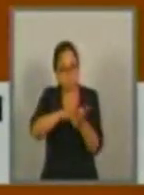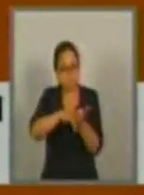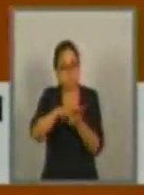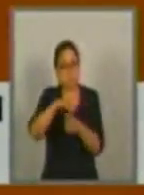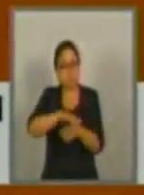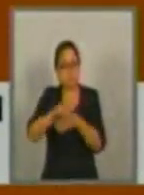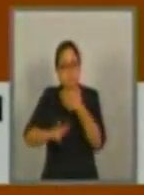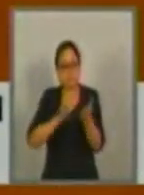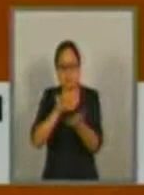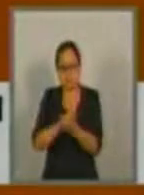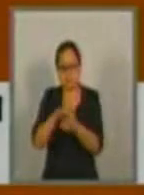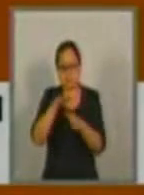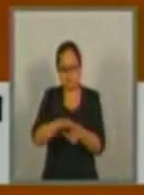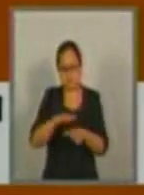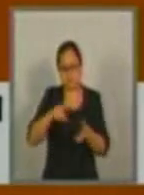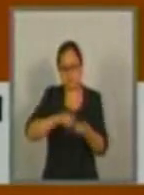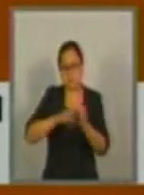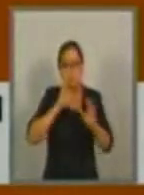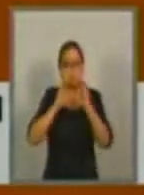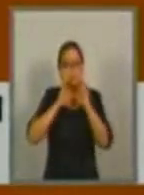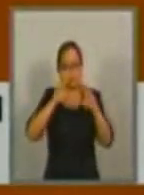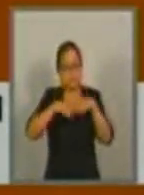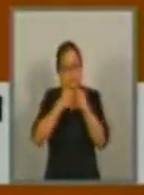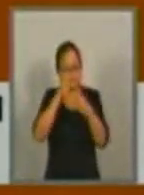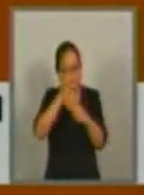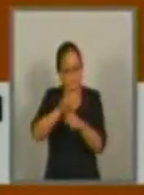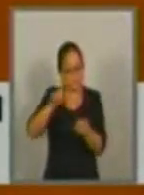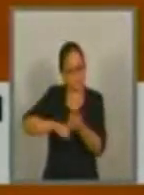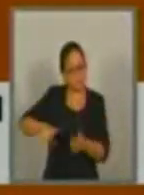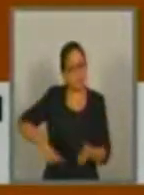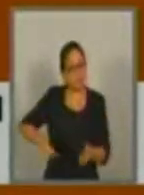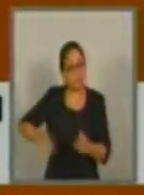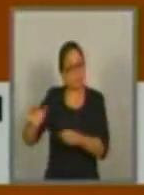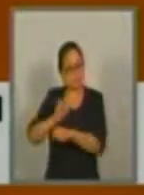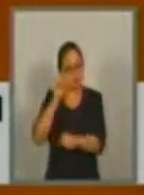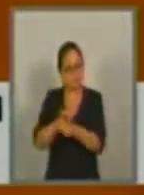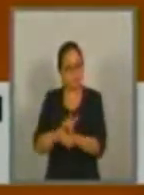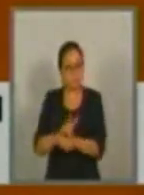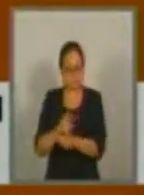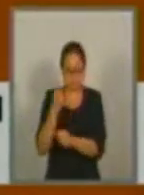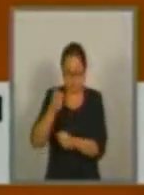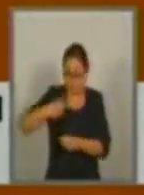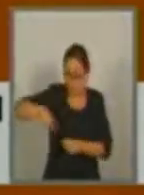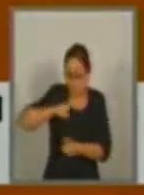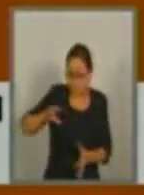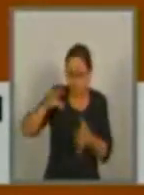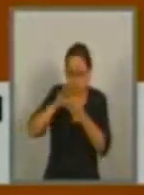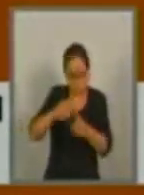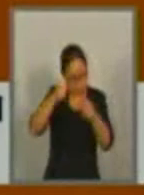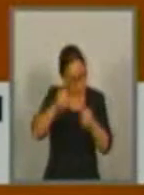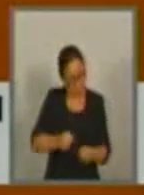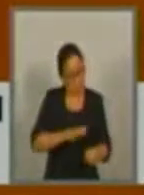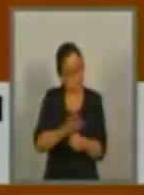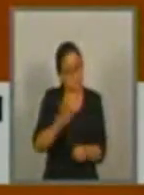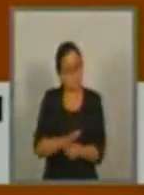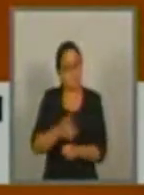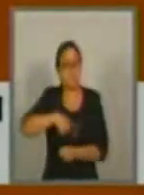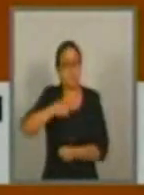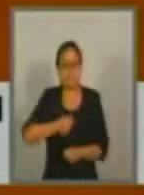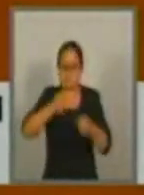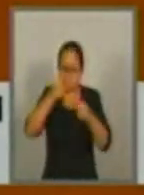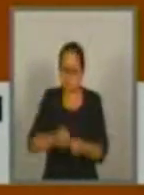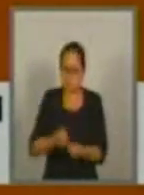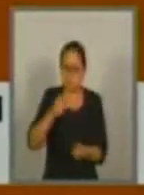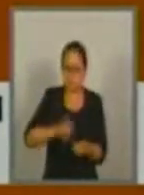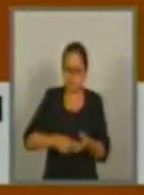que se expide la Ley General de Comunicación Social. Votaremos en este sentido, convencidos de que con su aprobación los